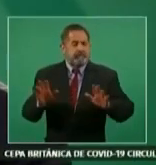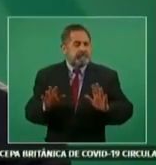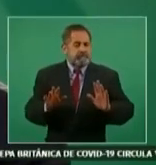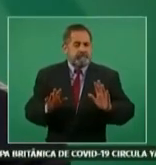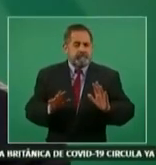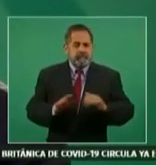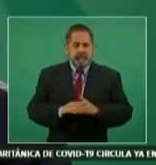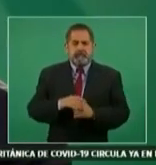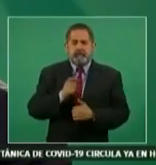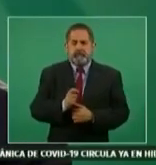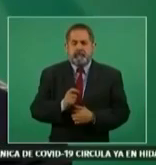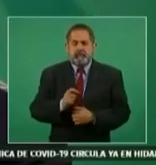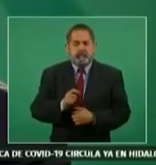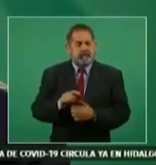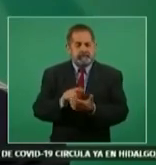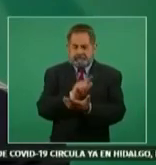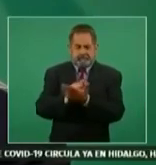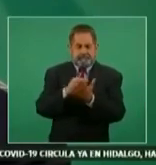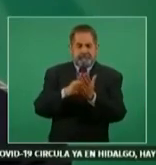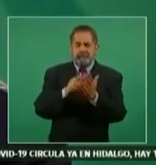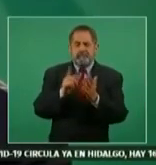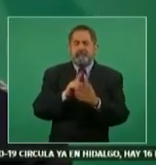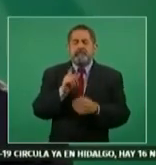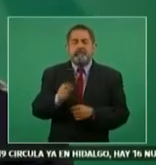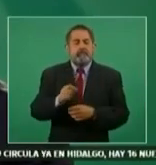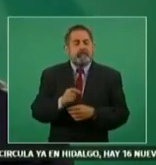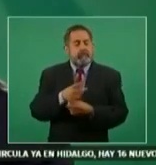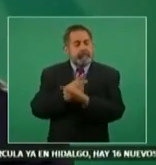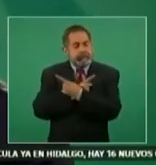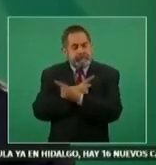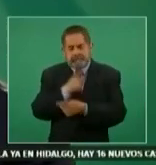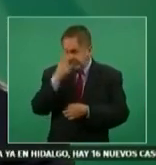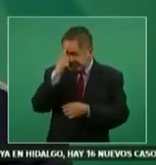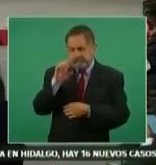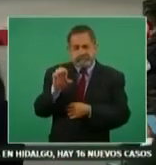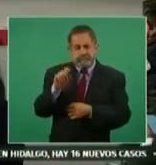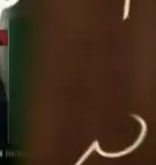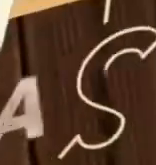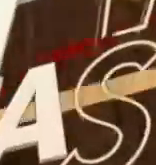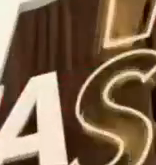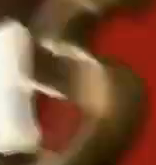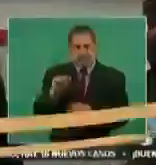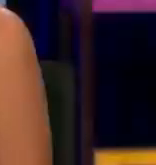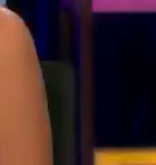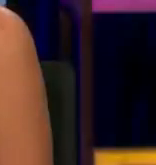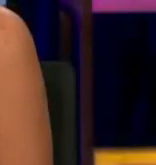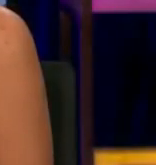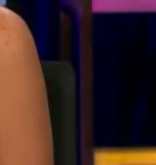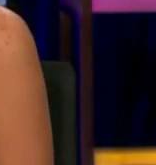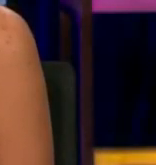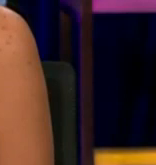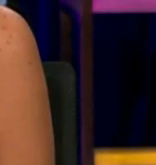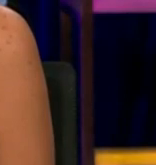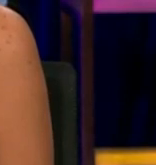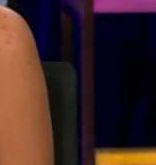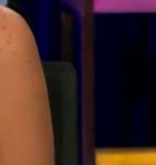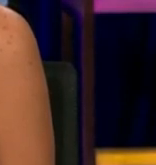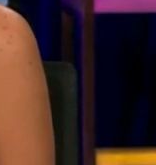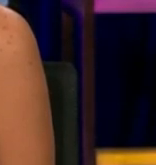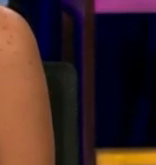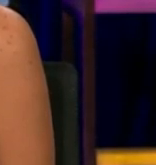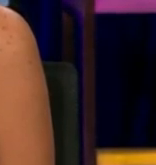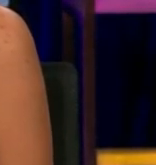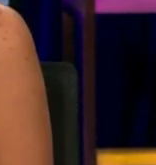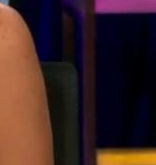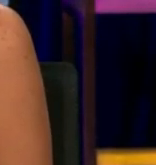solo legal, es un asunto moral, ético, humano. Hoy estaba más peinadito